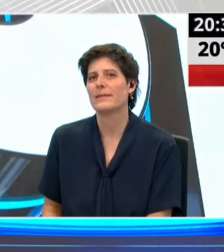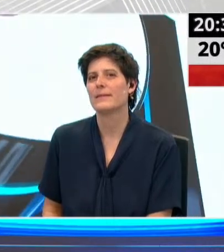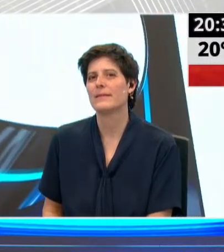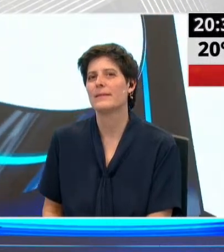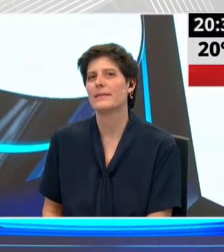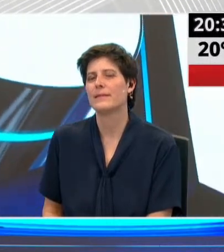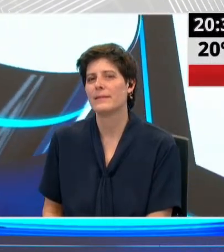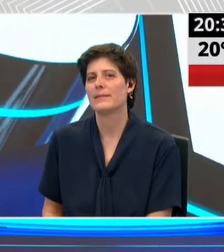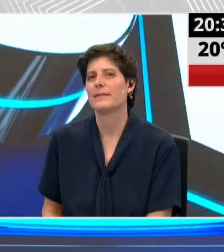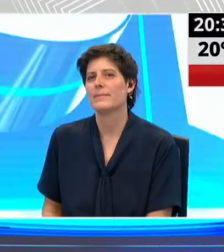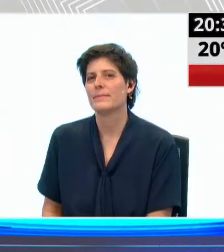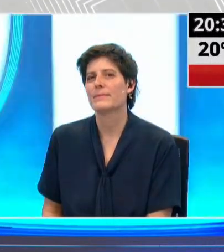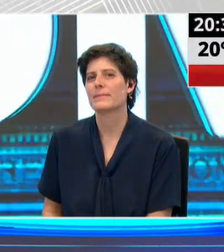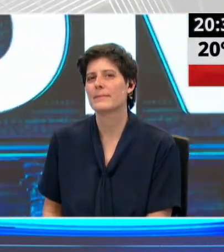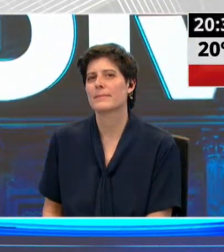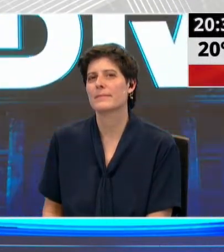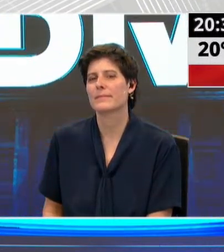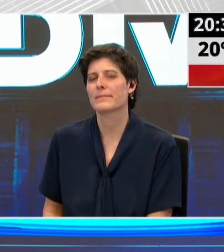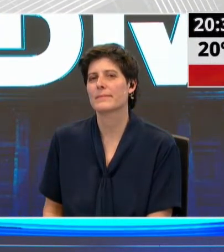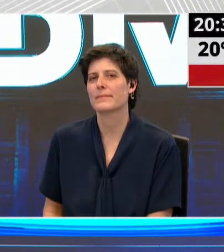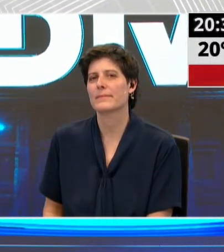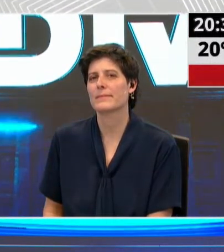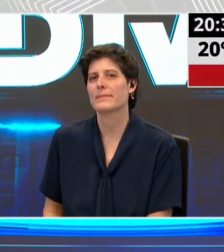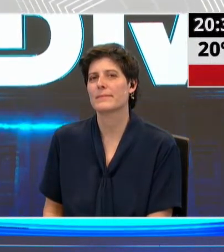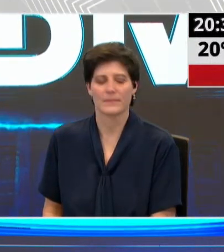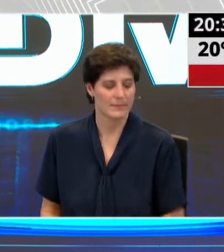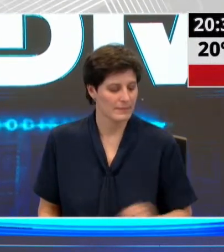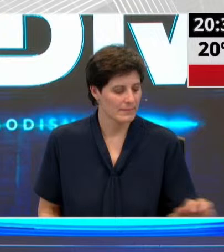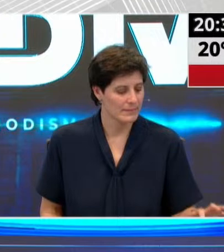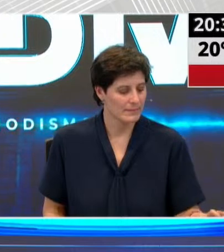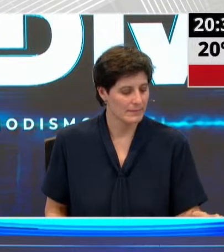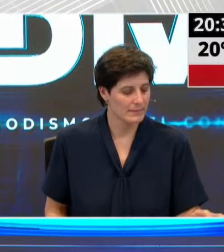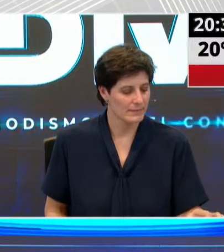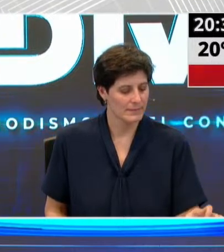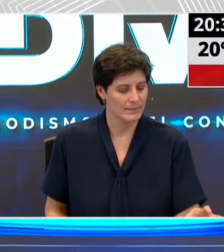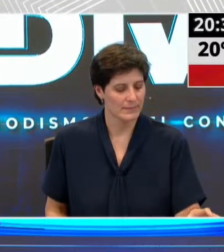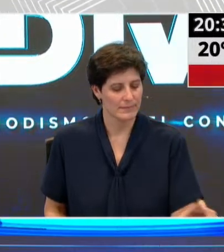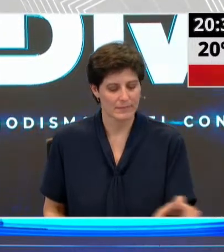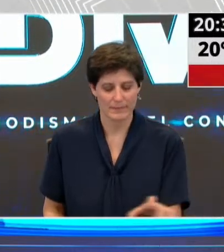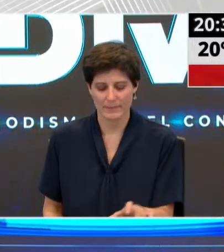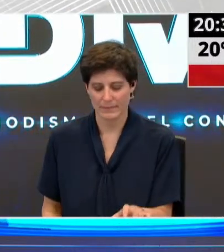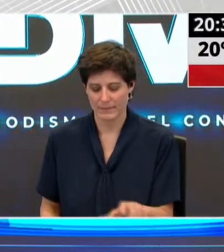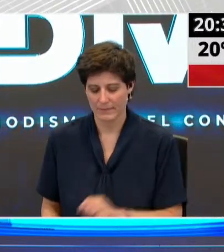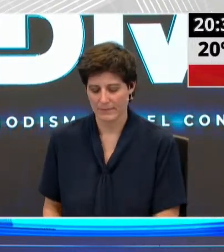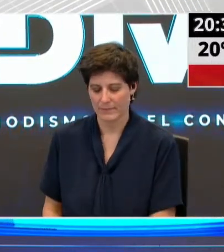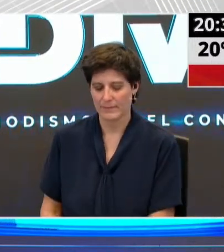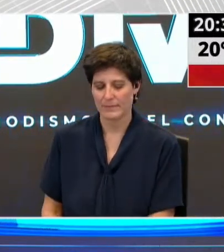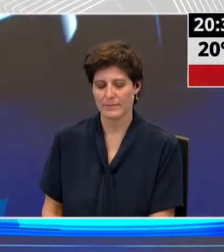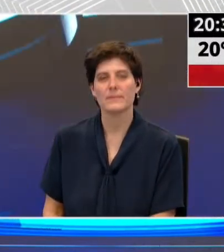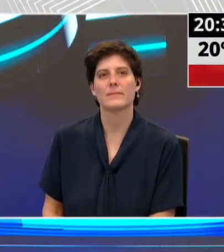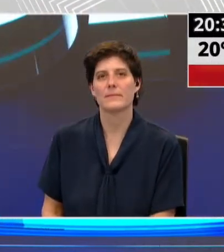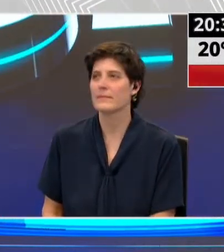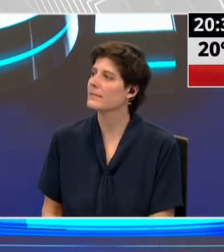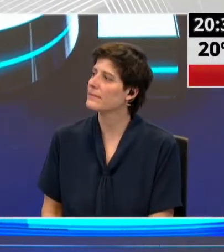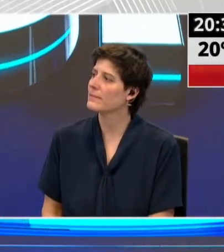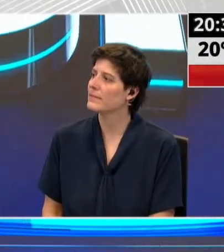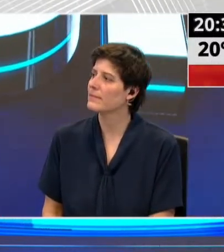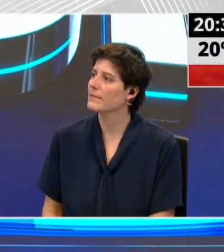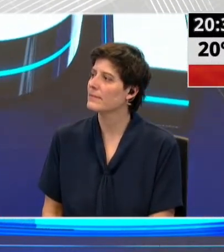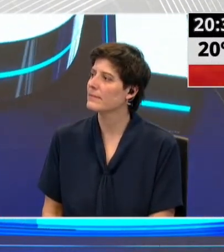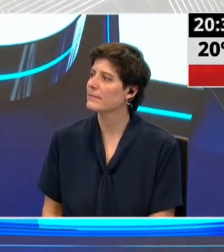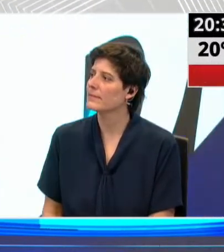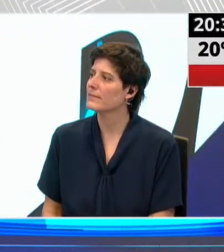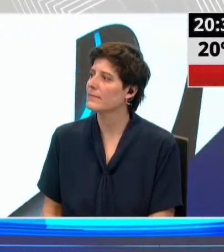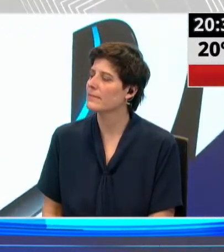a reunificarse en un momento, especialmente a partir del resultado de las elecciones, en donde Juntos por el Cambio afrontó una merma